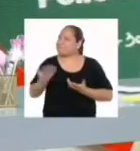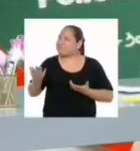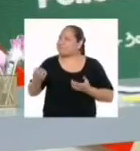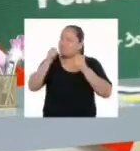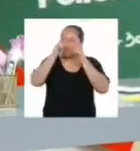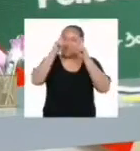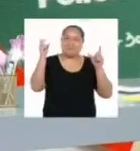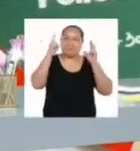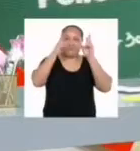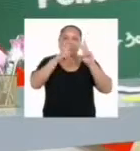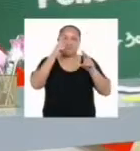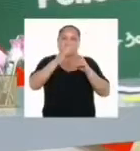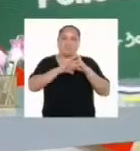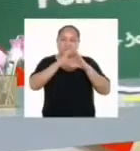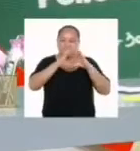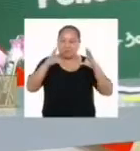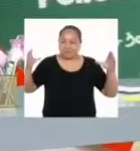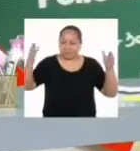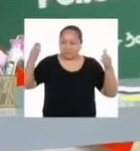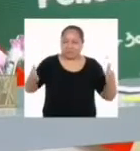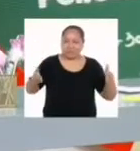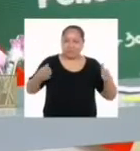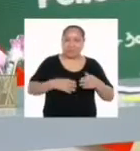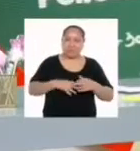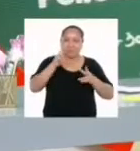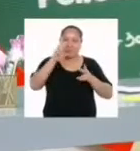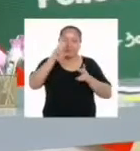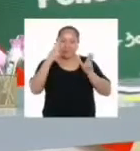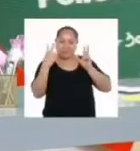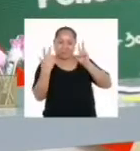¡Qué increíble es ver un cuerpo geométrico